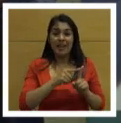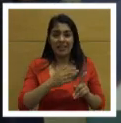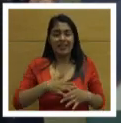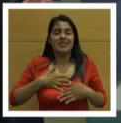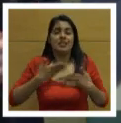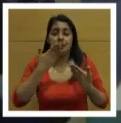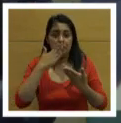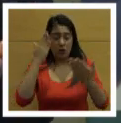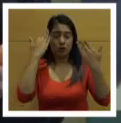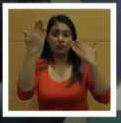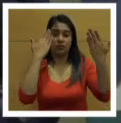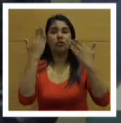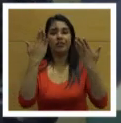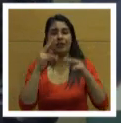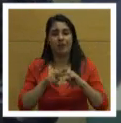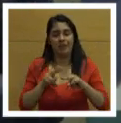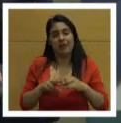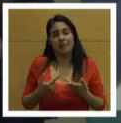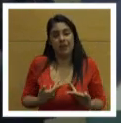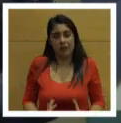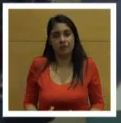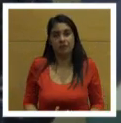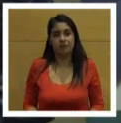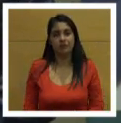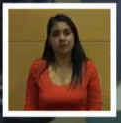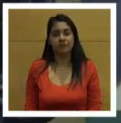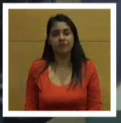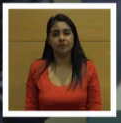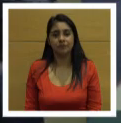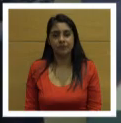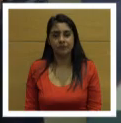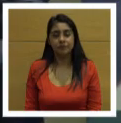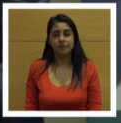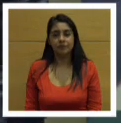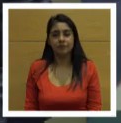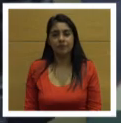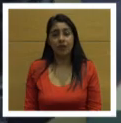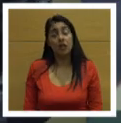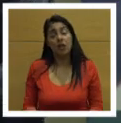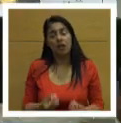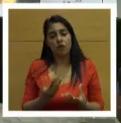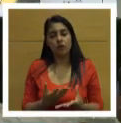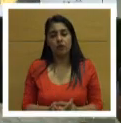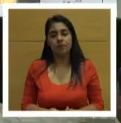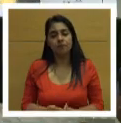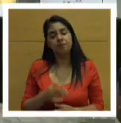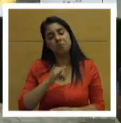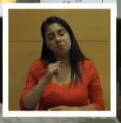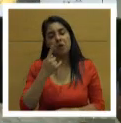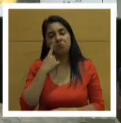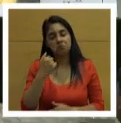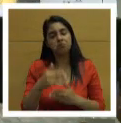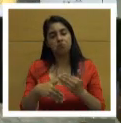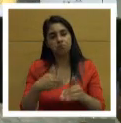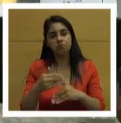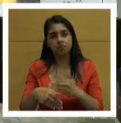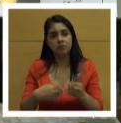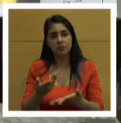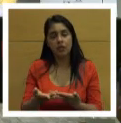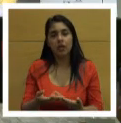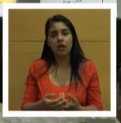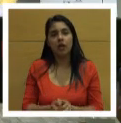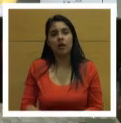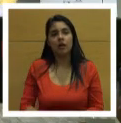psicológica, a pesar de estar, obviamente, tratándose psicológicamente. Y, bueno, pasaron los días, ¿cierto?, de un acuerdo, ¿cómo se llama